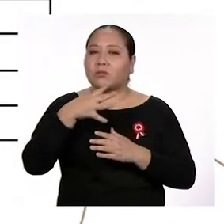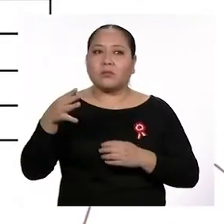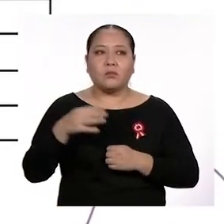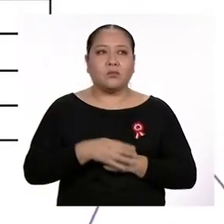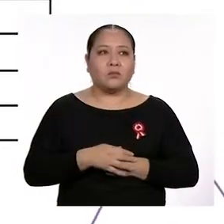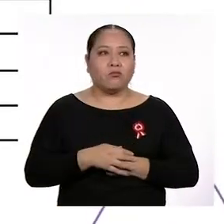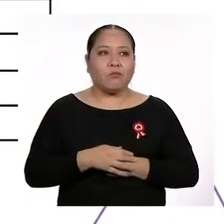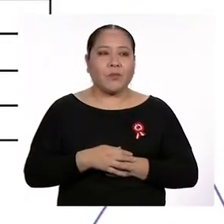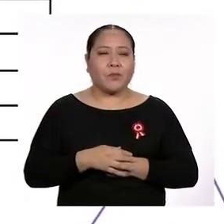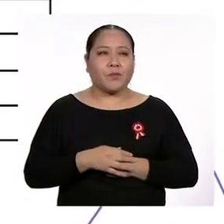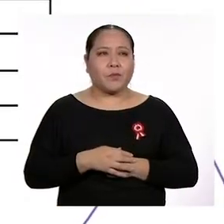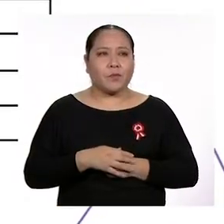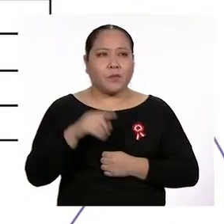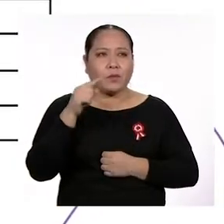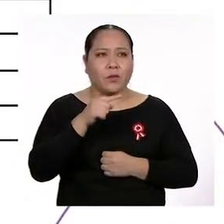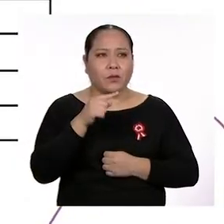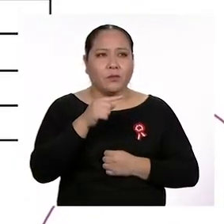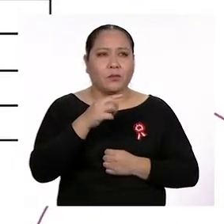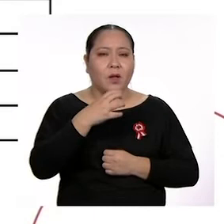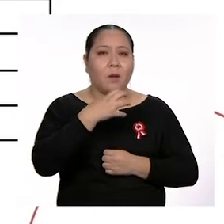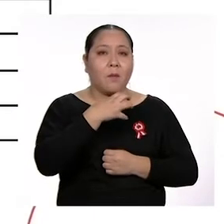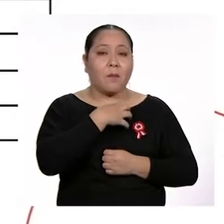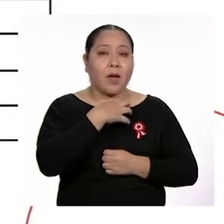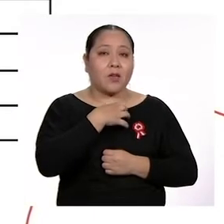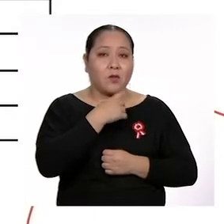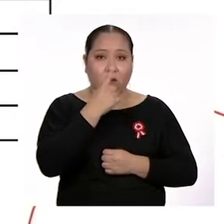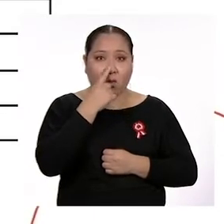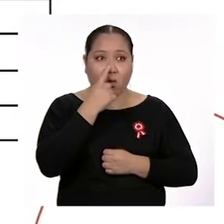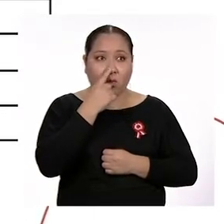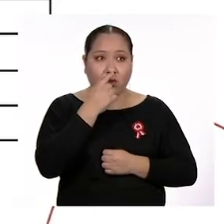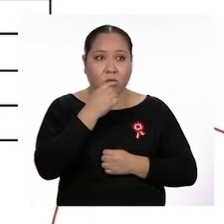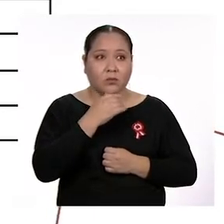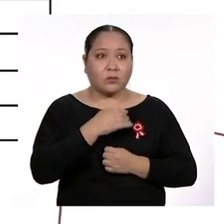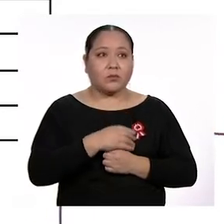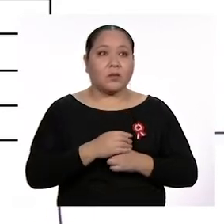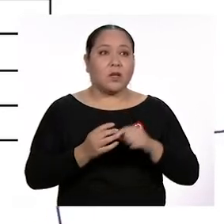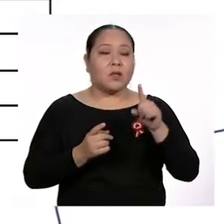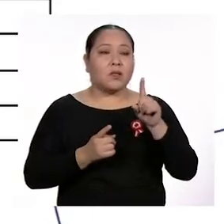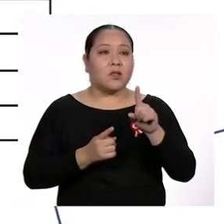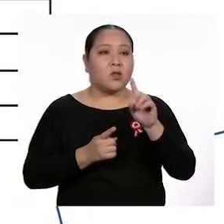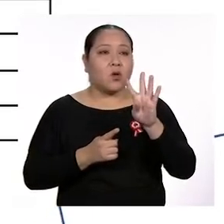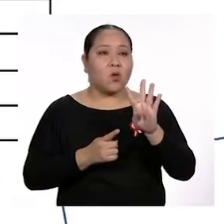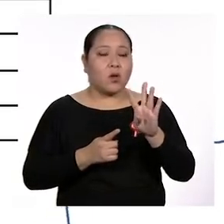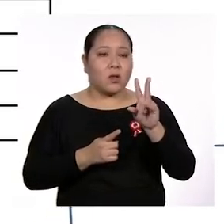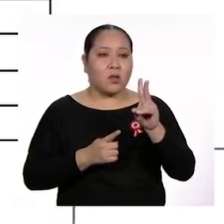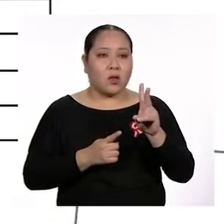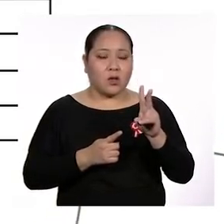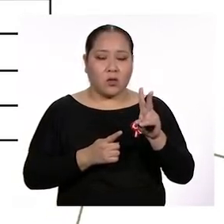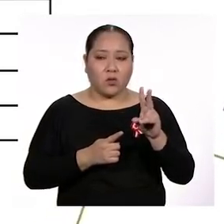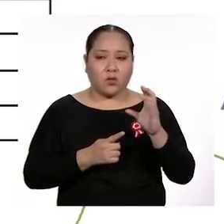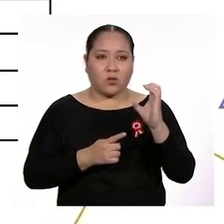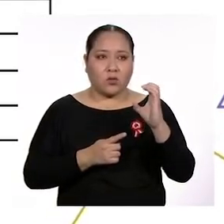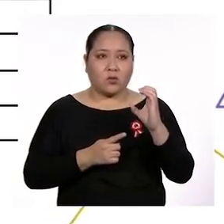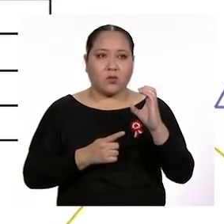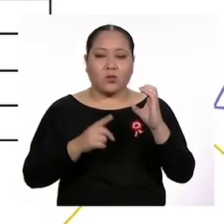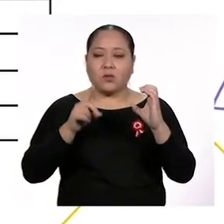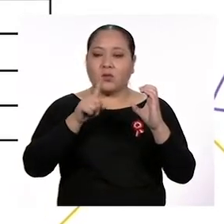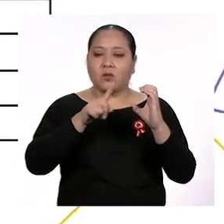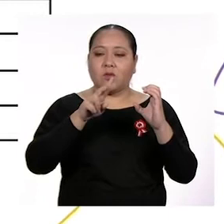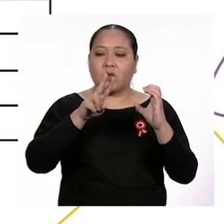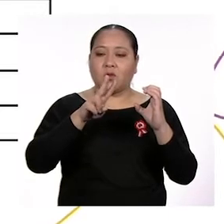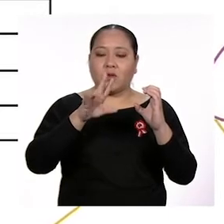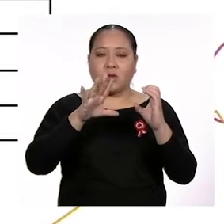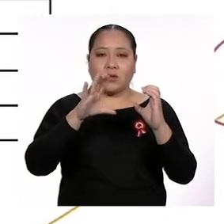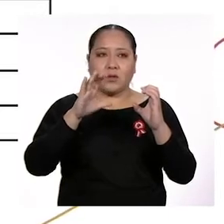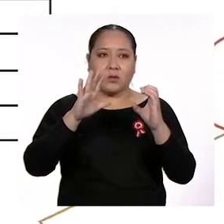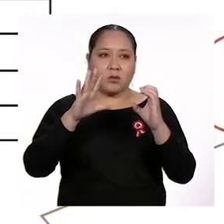La presión sistólica de mi tía en mayo y junio tiene como extremos 142 y 145. Por lo